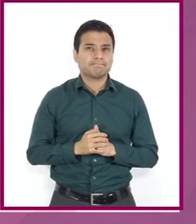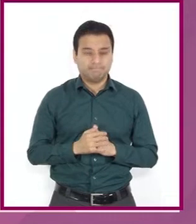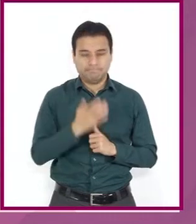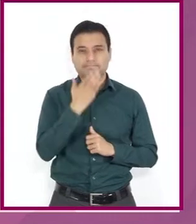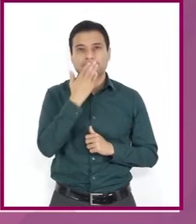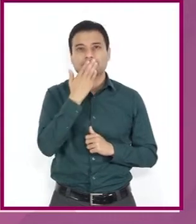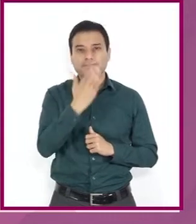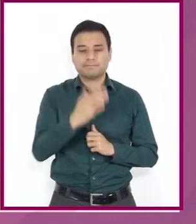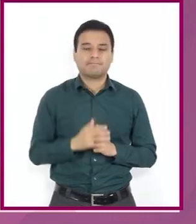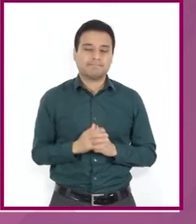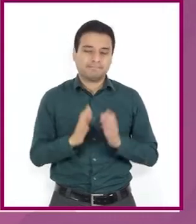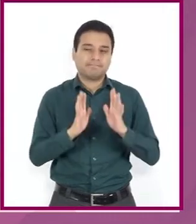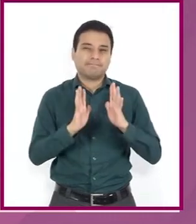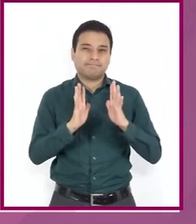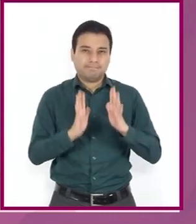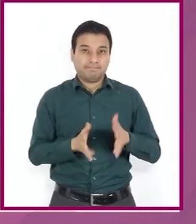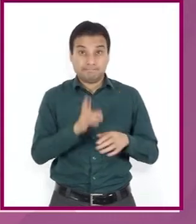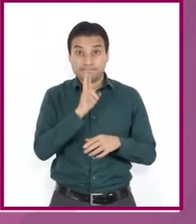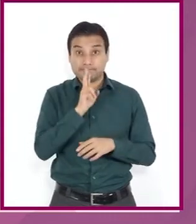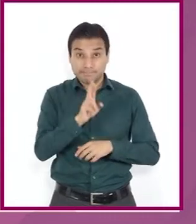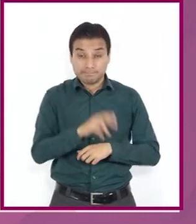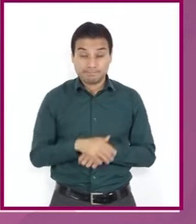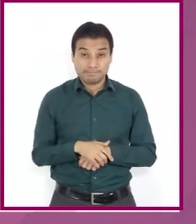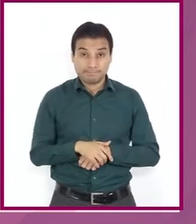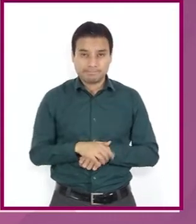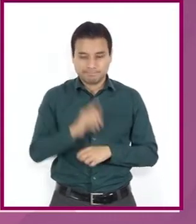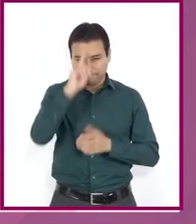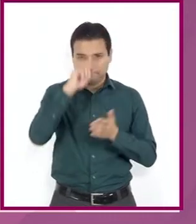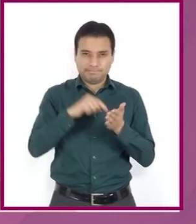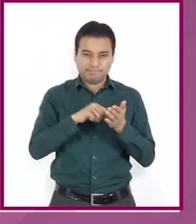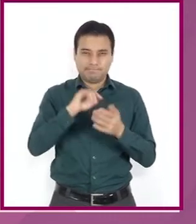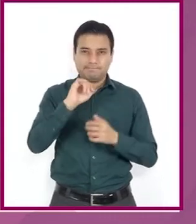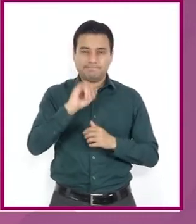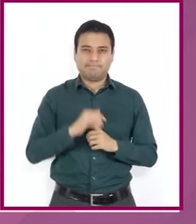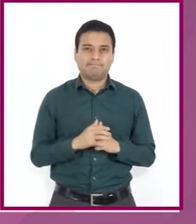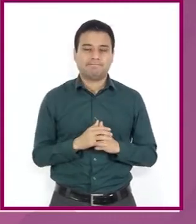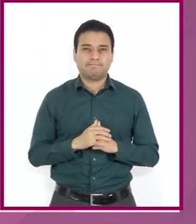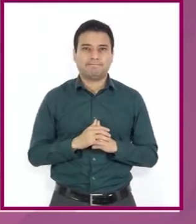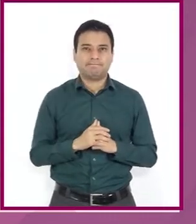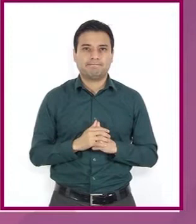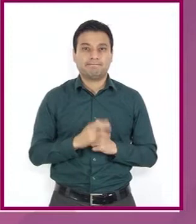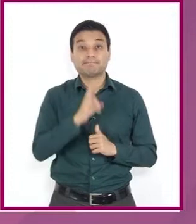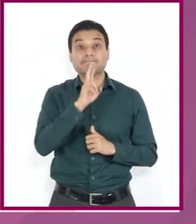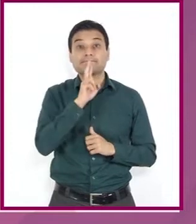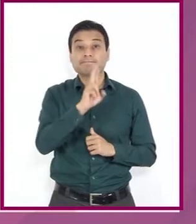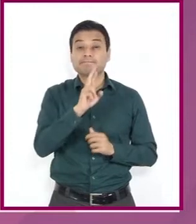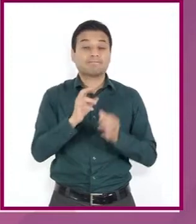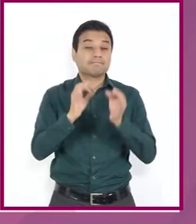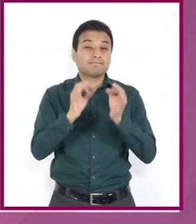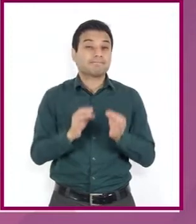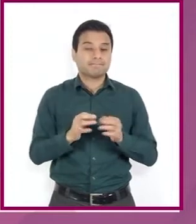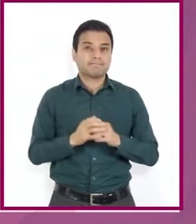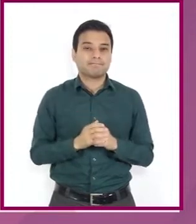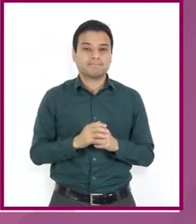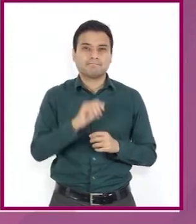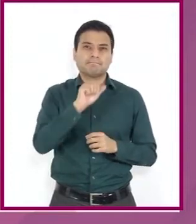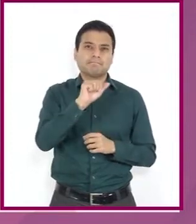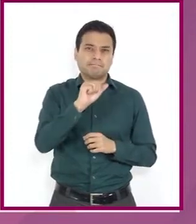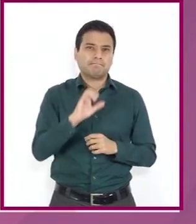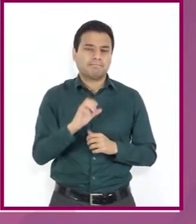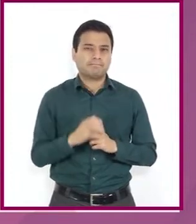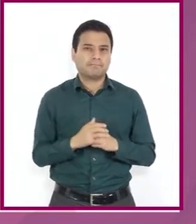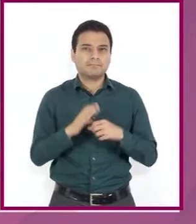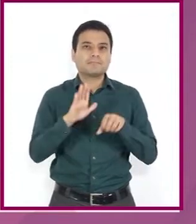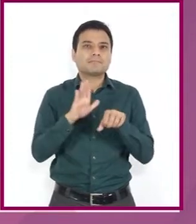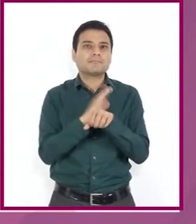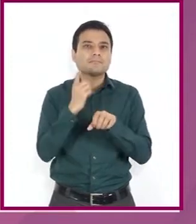Bien, ¿ya tienen la respuesta en casa? Yo creo que sí. Las respuestas serían A y C, ya